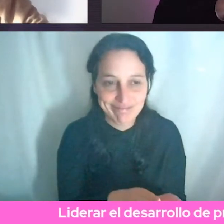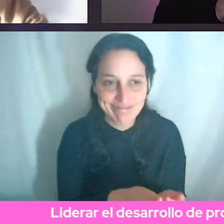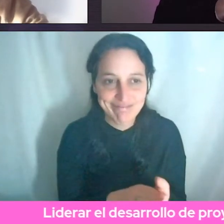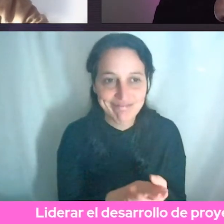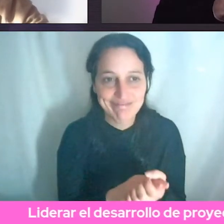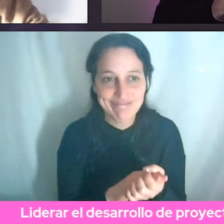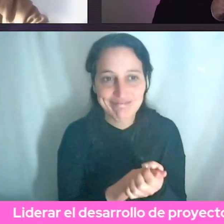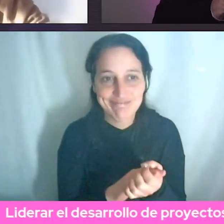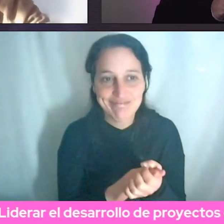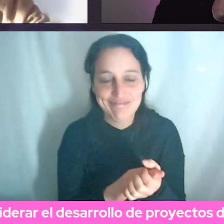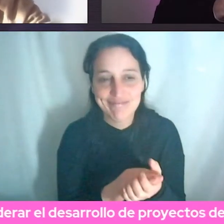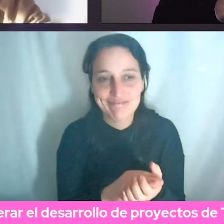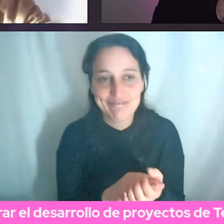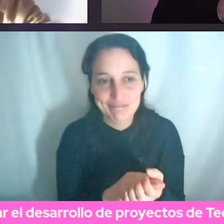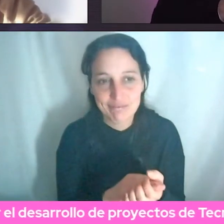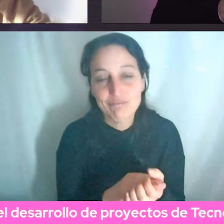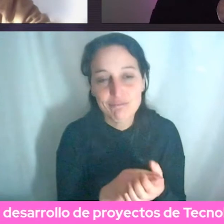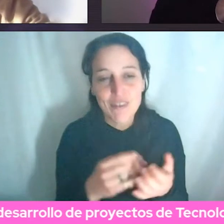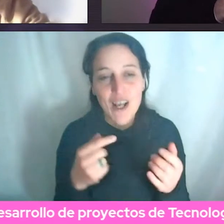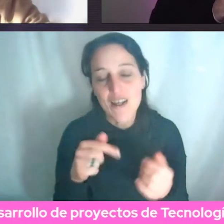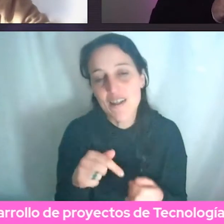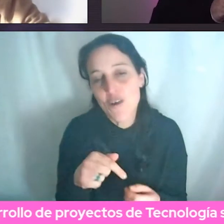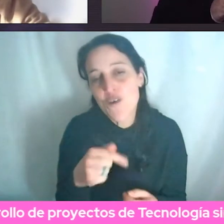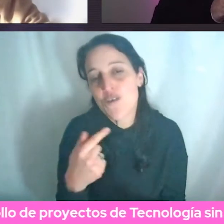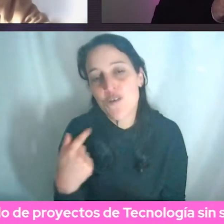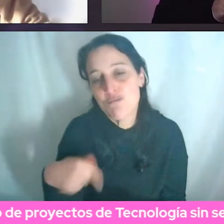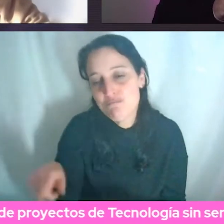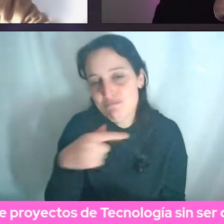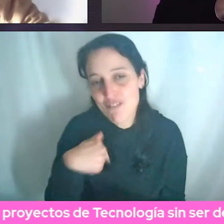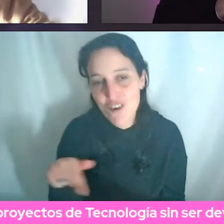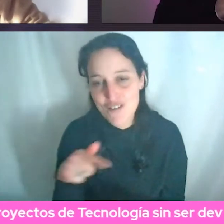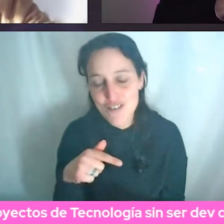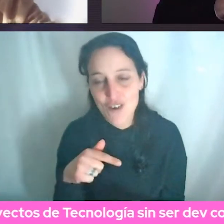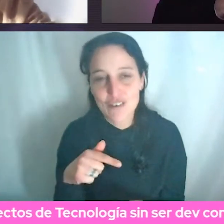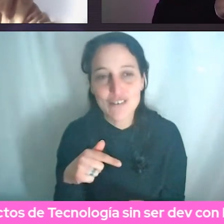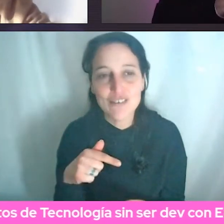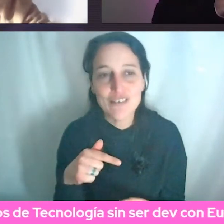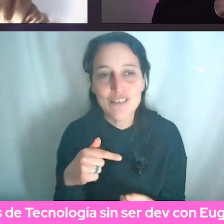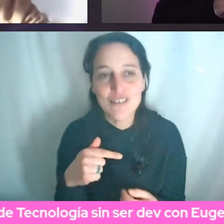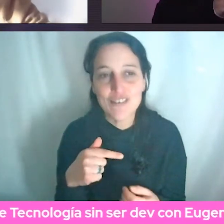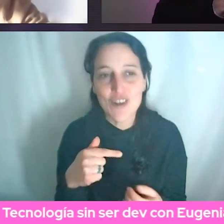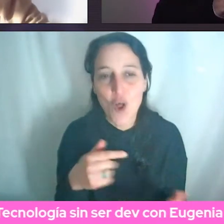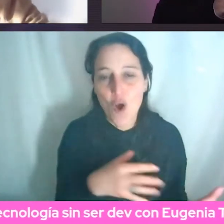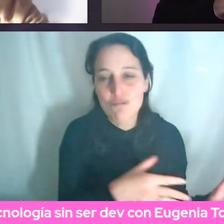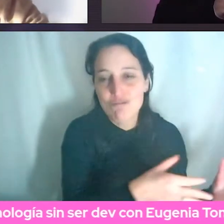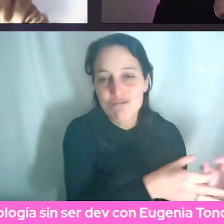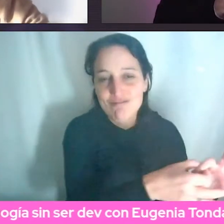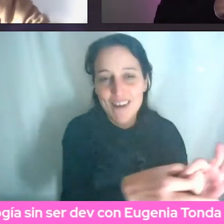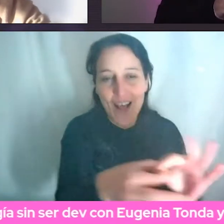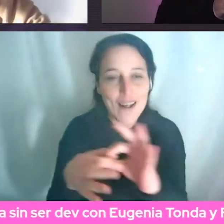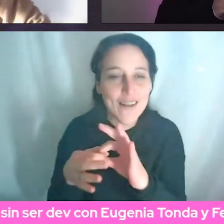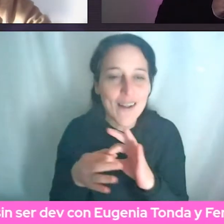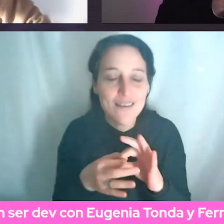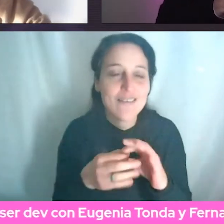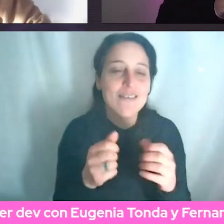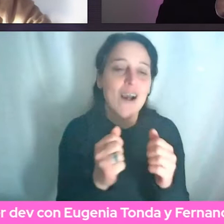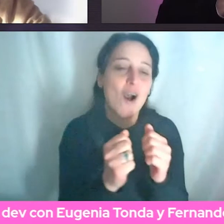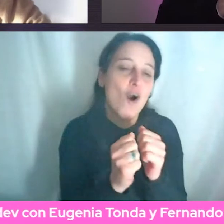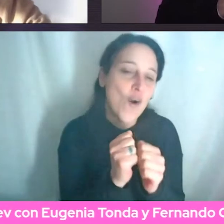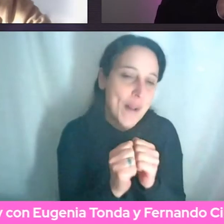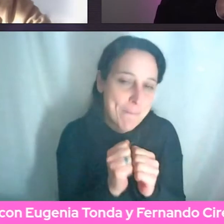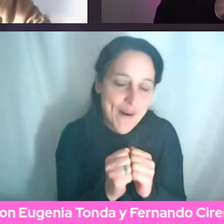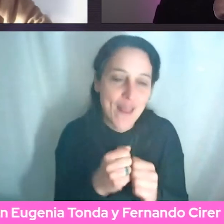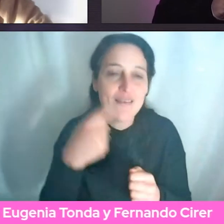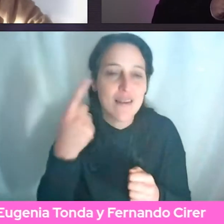puesta sus ideas. Y apostamos a que, bueno, que las alianzas que formamos con empresas, con otras